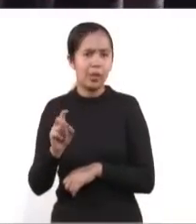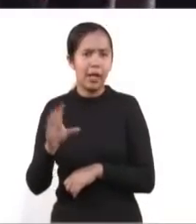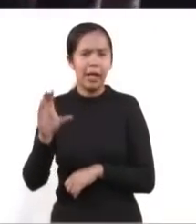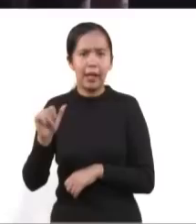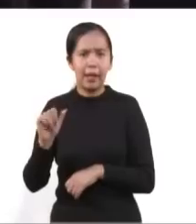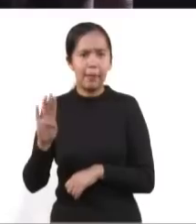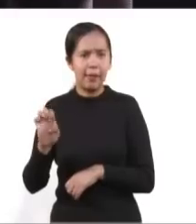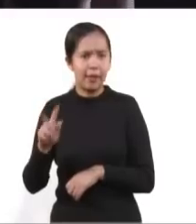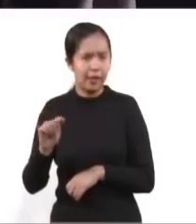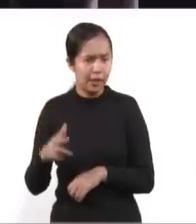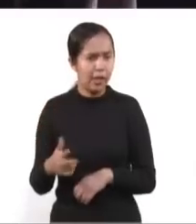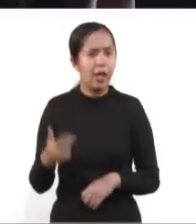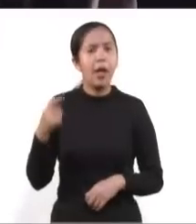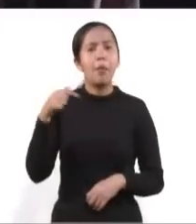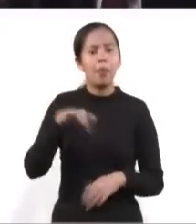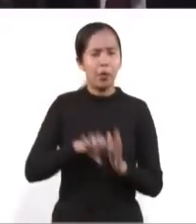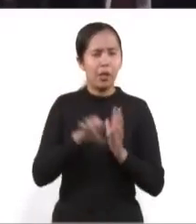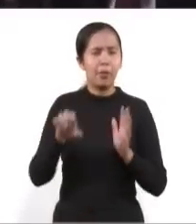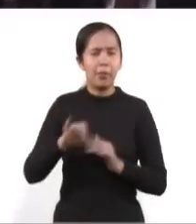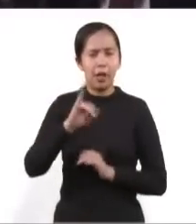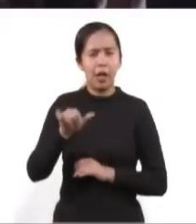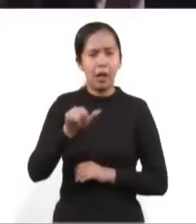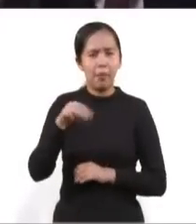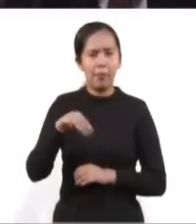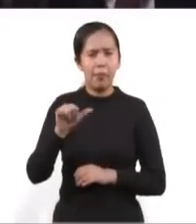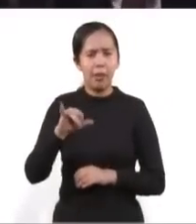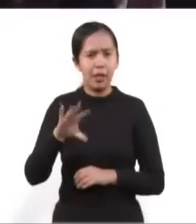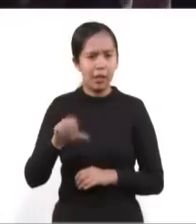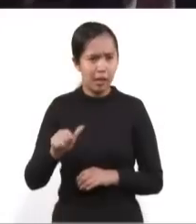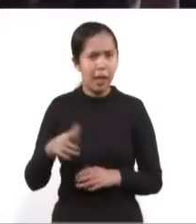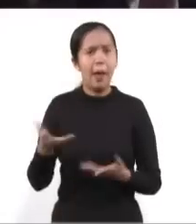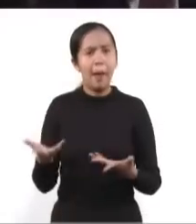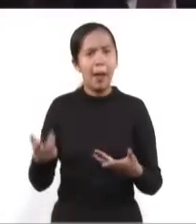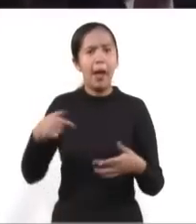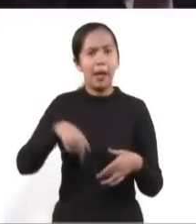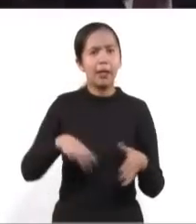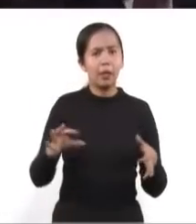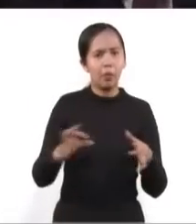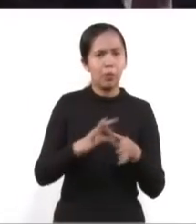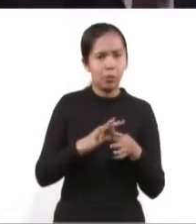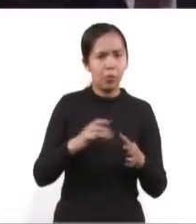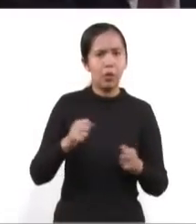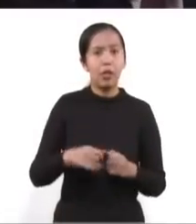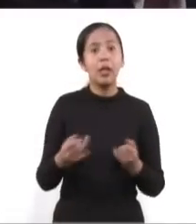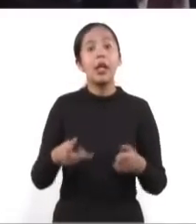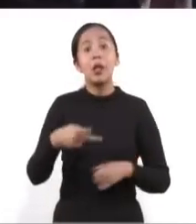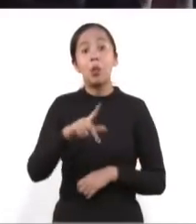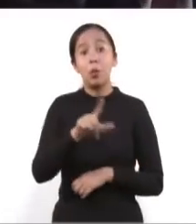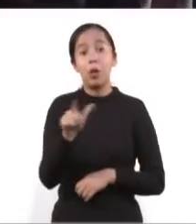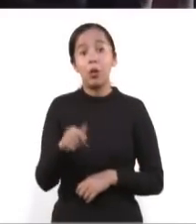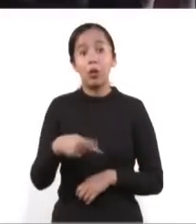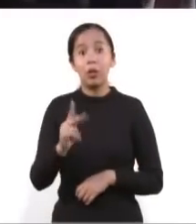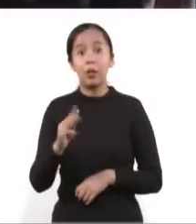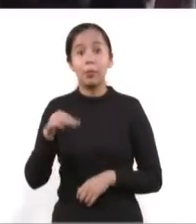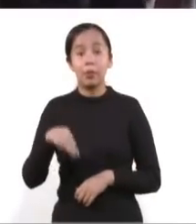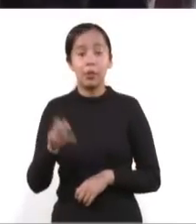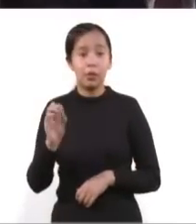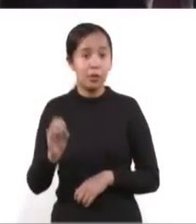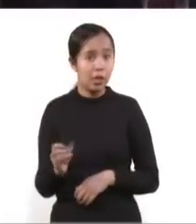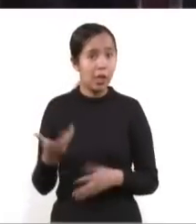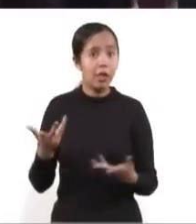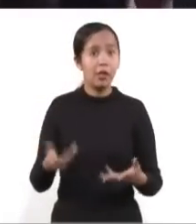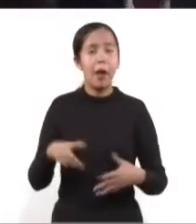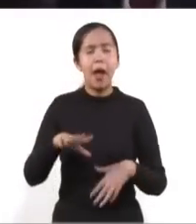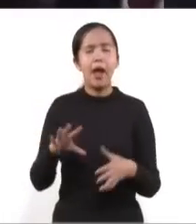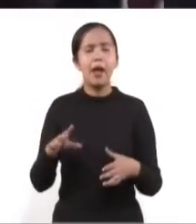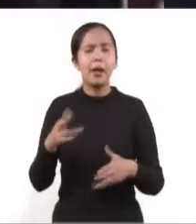línea que viene de Jamaica, llega aquí a la subestación que vamos a ver ahorita de SF6, llega a la de kilómetro cero y hay un interruptor de amarre, que en el